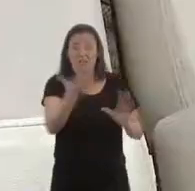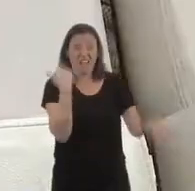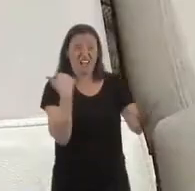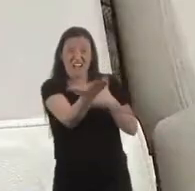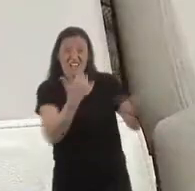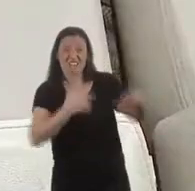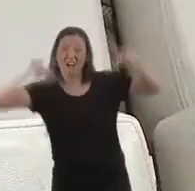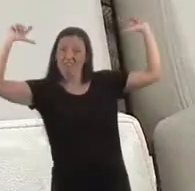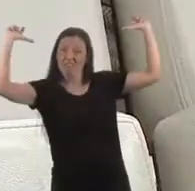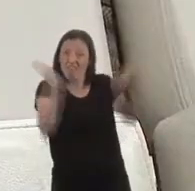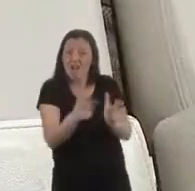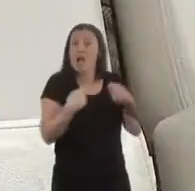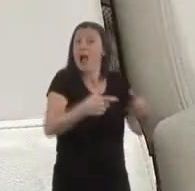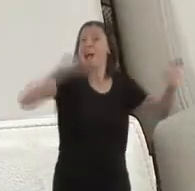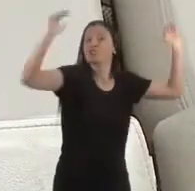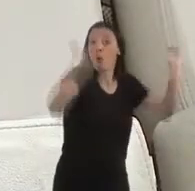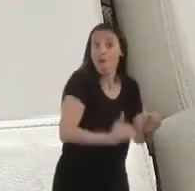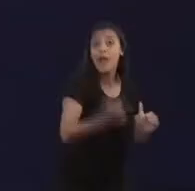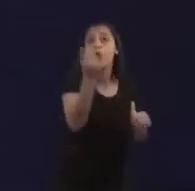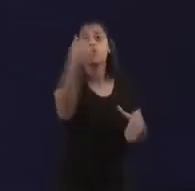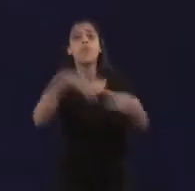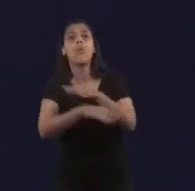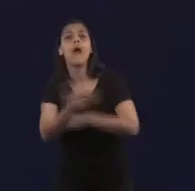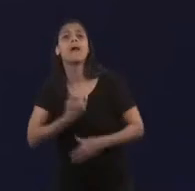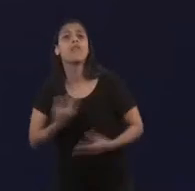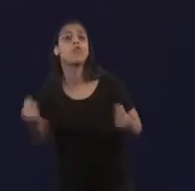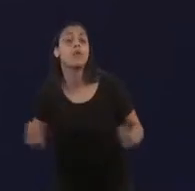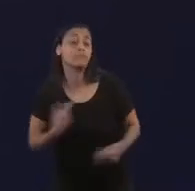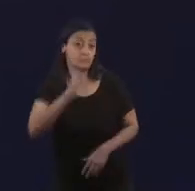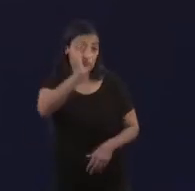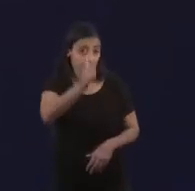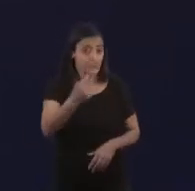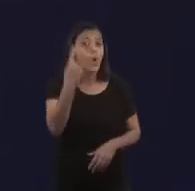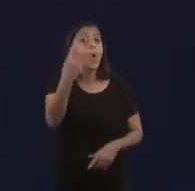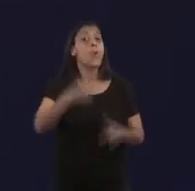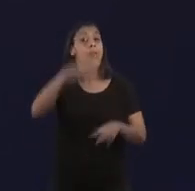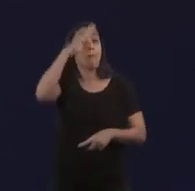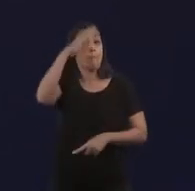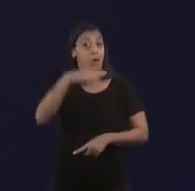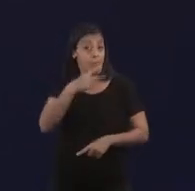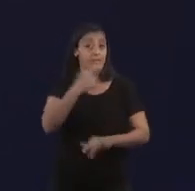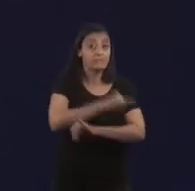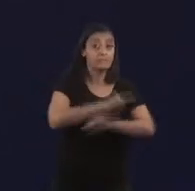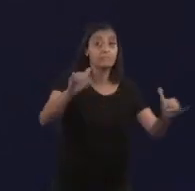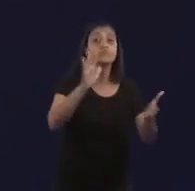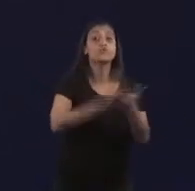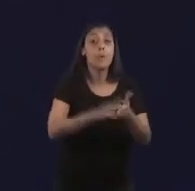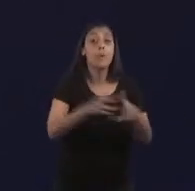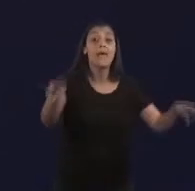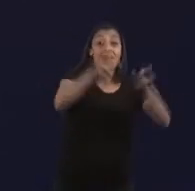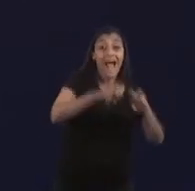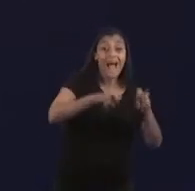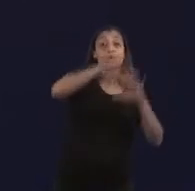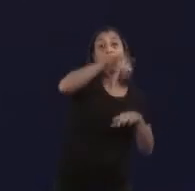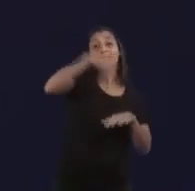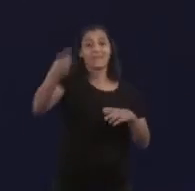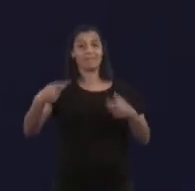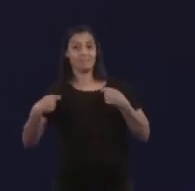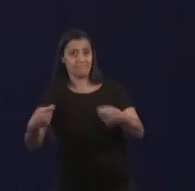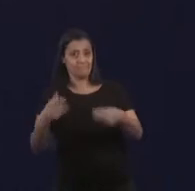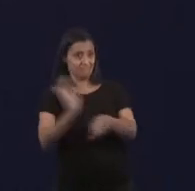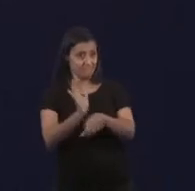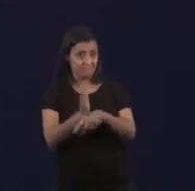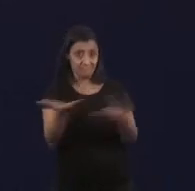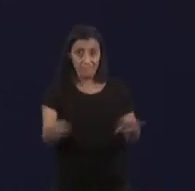exacto de eso para Sí, claro. Chequeado? De hecho, me encargo de darlo una vez por mes, que es el superávit fiscal. Ajá. Versus el déficit que teníamos,